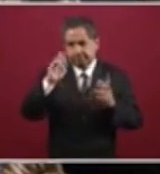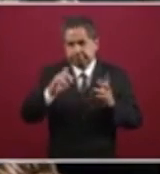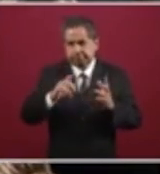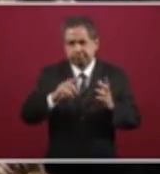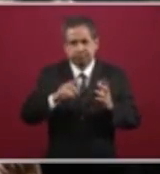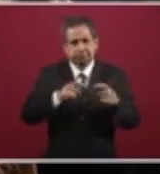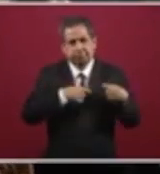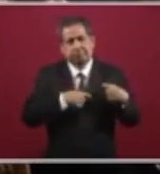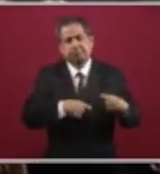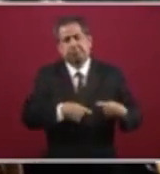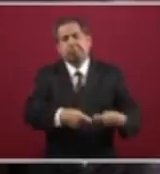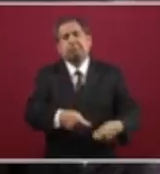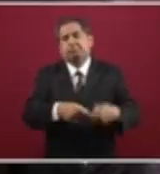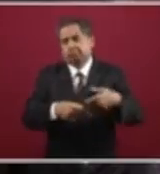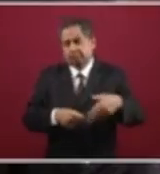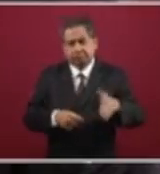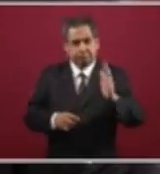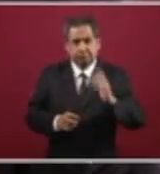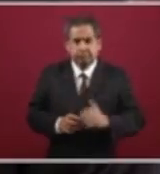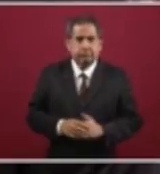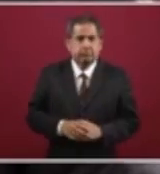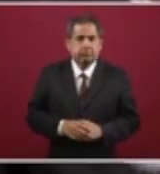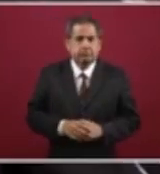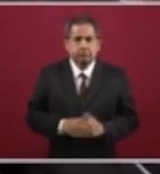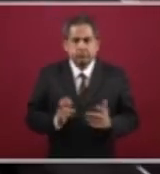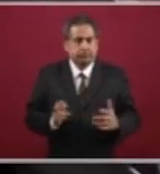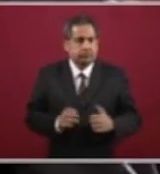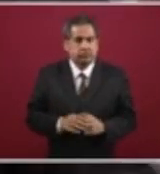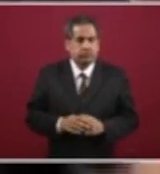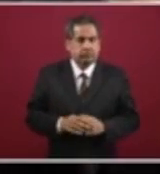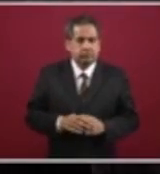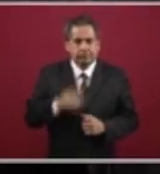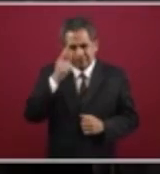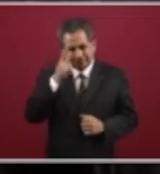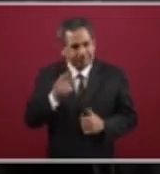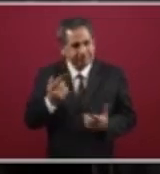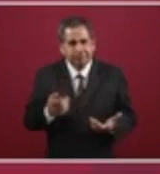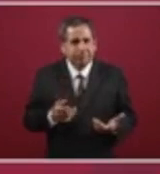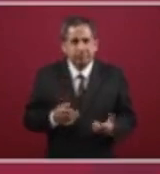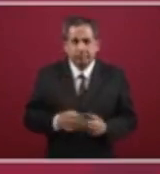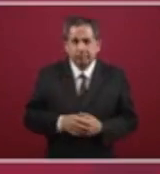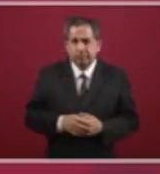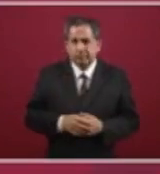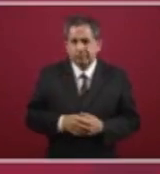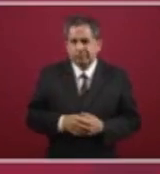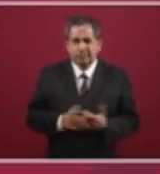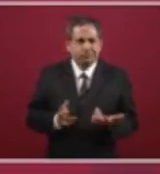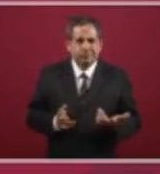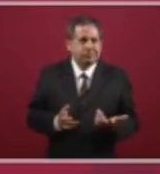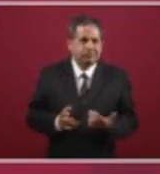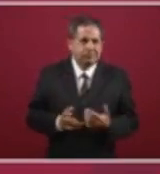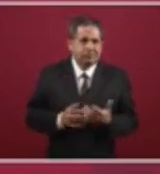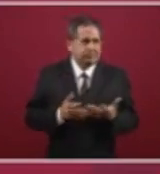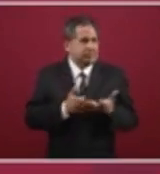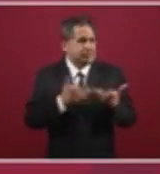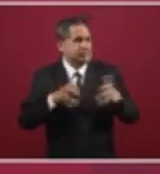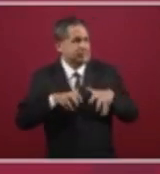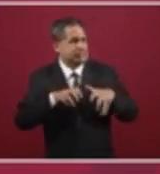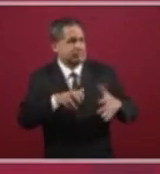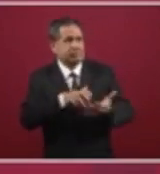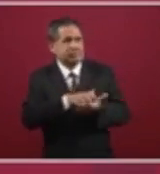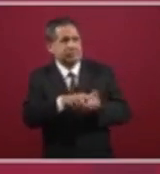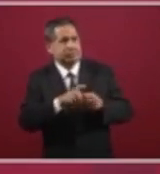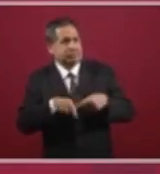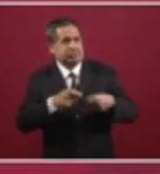mil generaciones. Entonces, ¿para qué tanta tierra